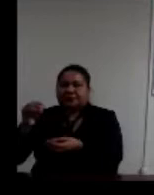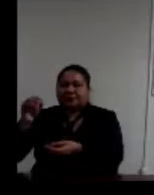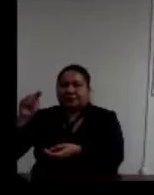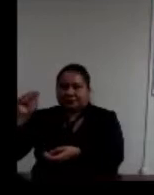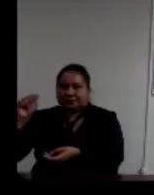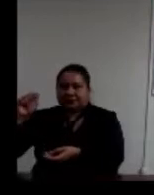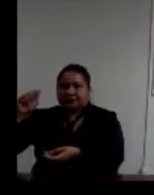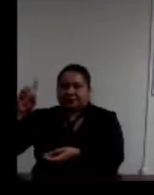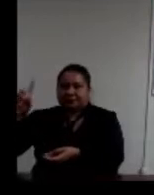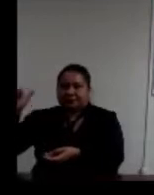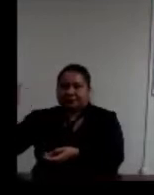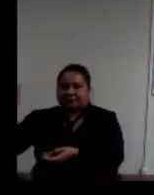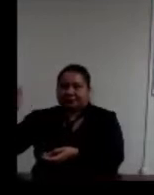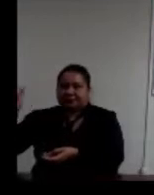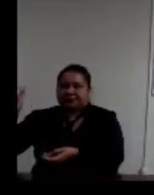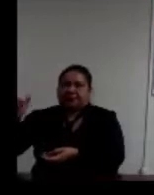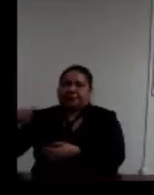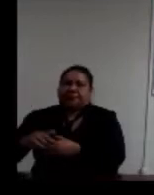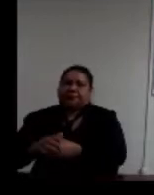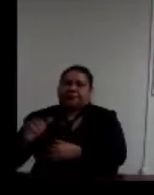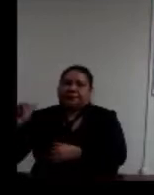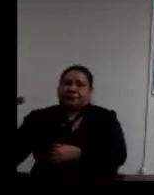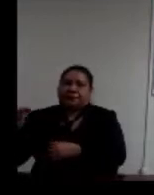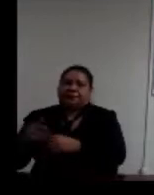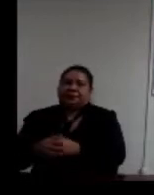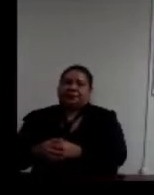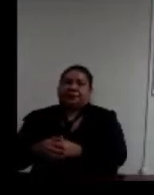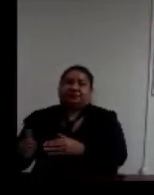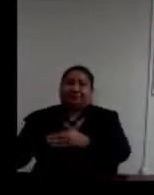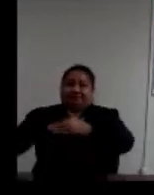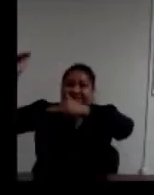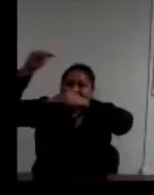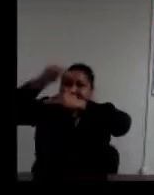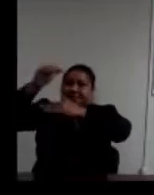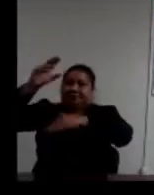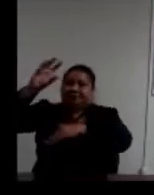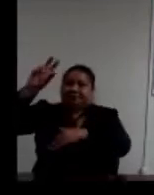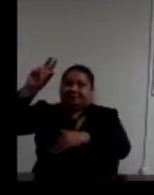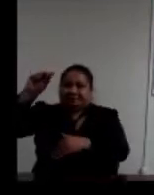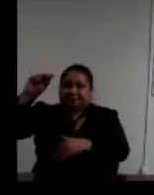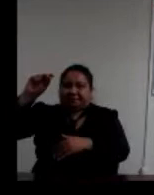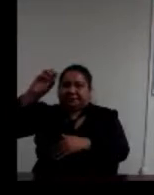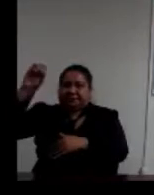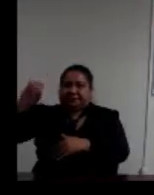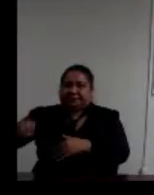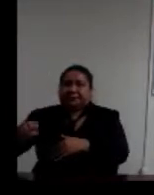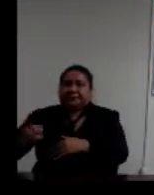TDAH casi arriba del 80%. ¿Qué significa? El trastorno